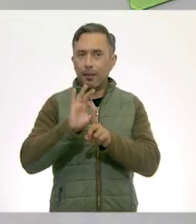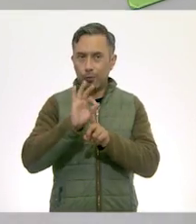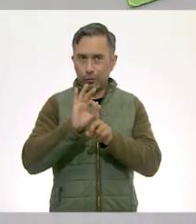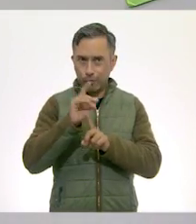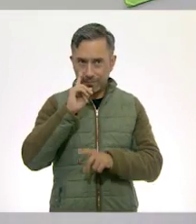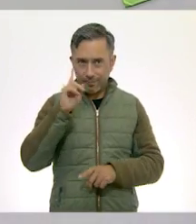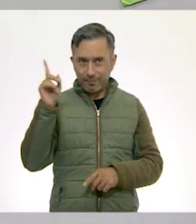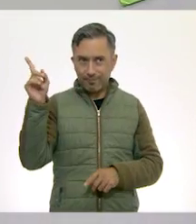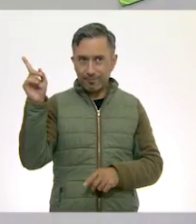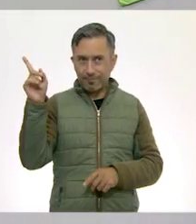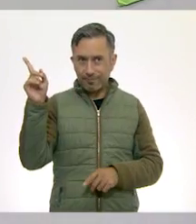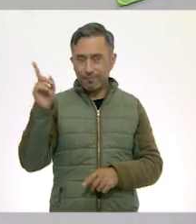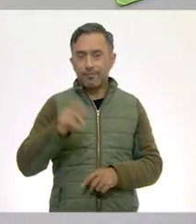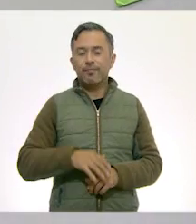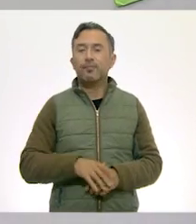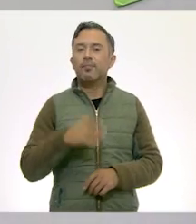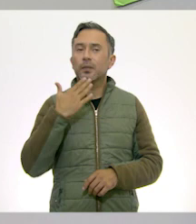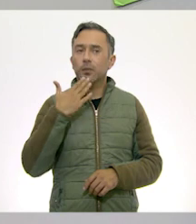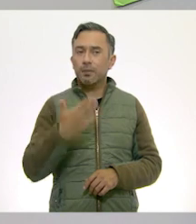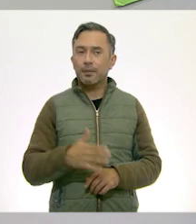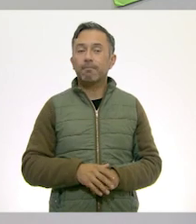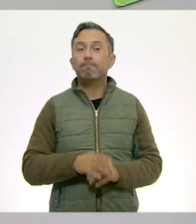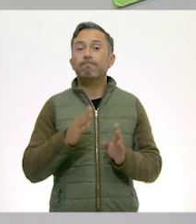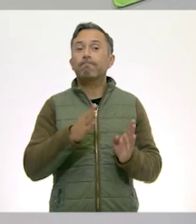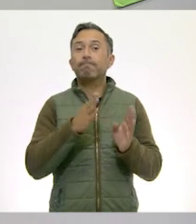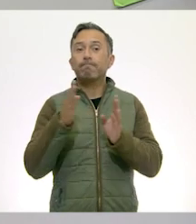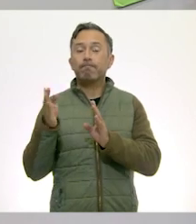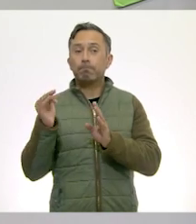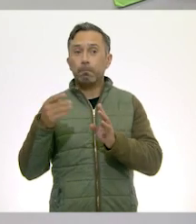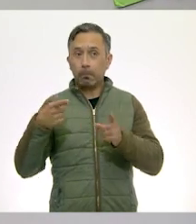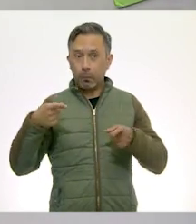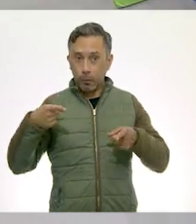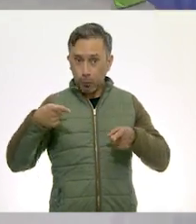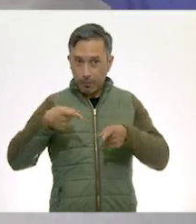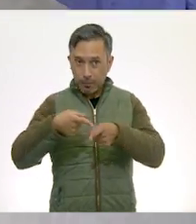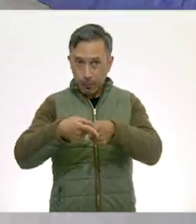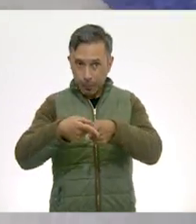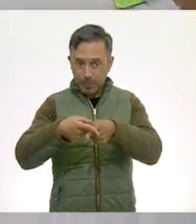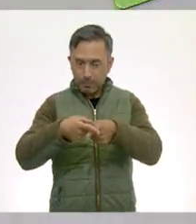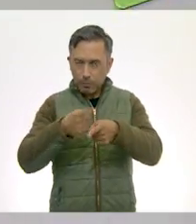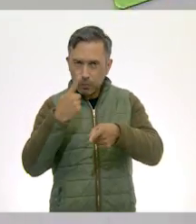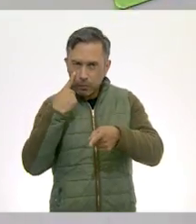Muy bien. Con respecto a las oblicuas, ¿qué diferencia ves,